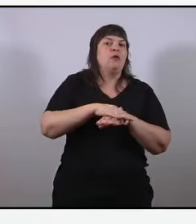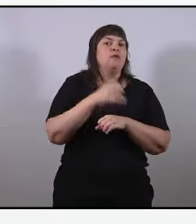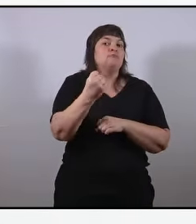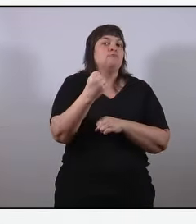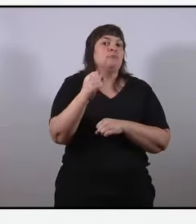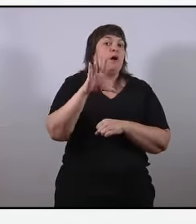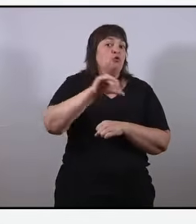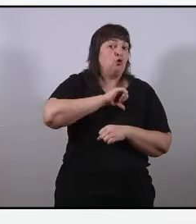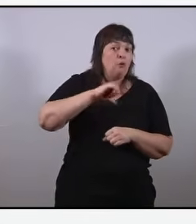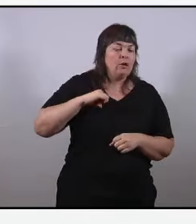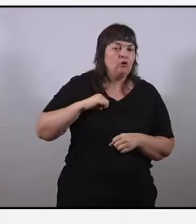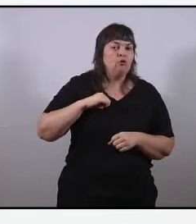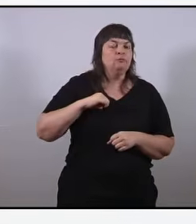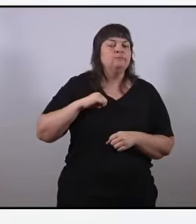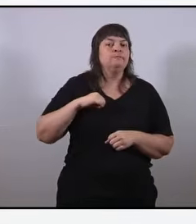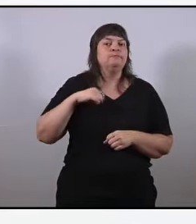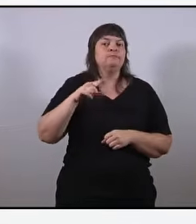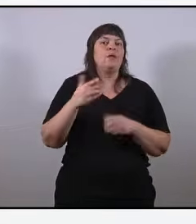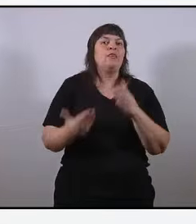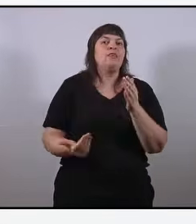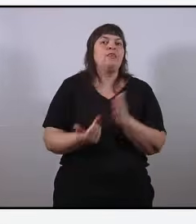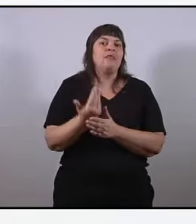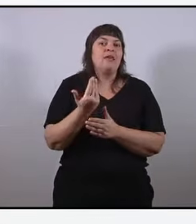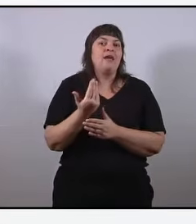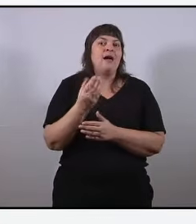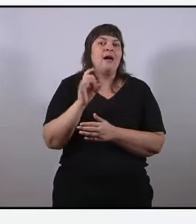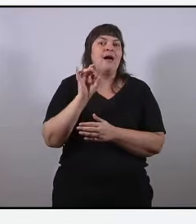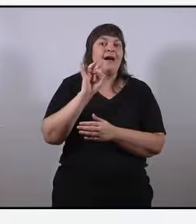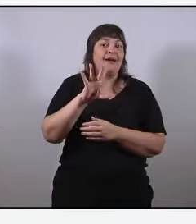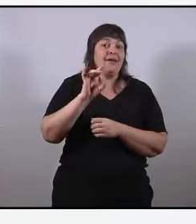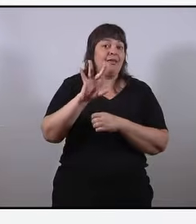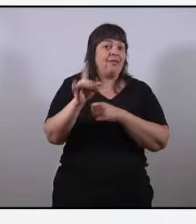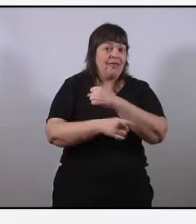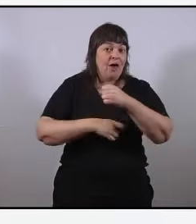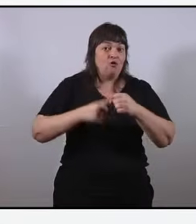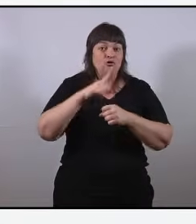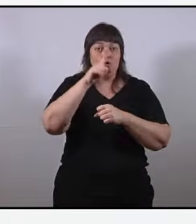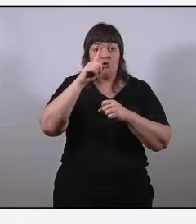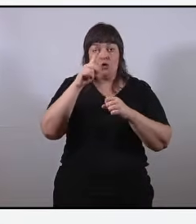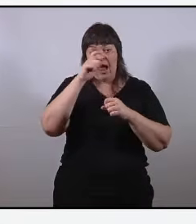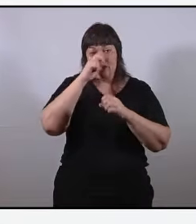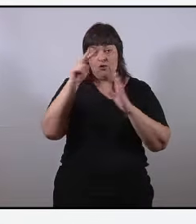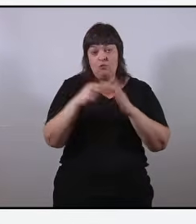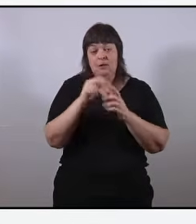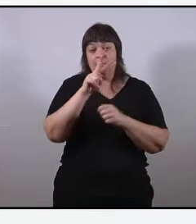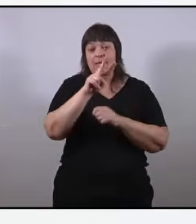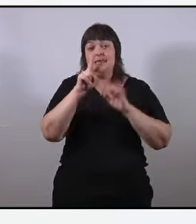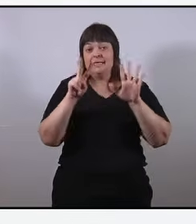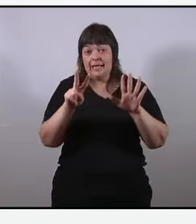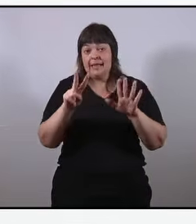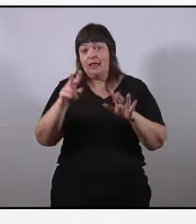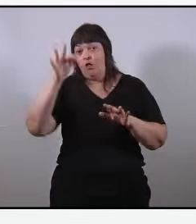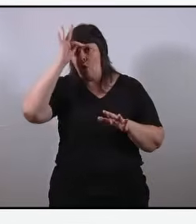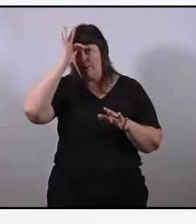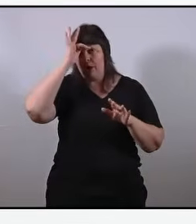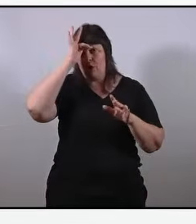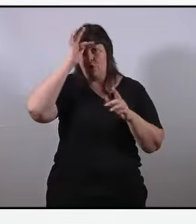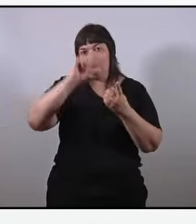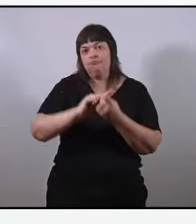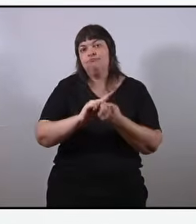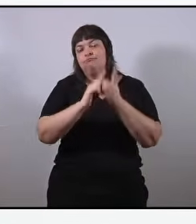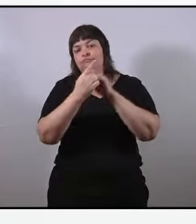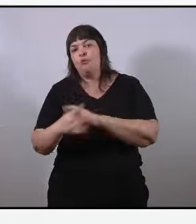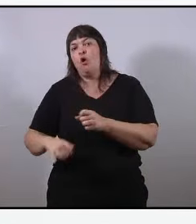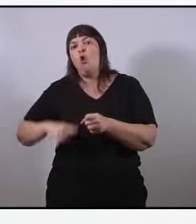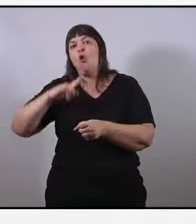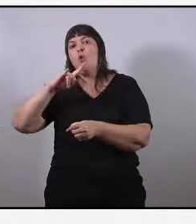ha acordado trasladar el festivo del 15 de agosto de 2027, que cae en domingo, al